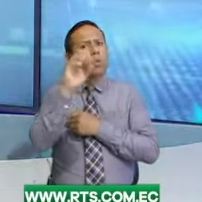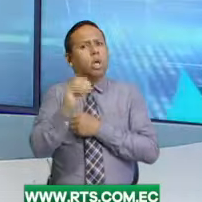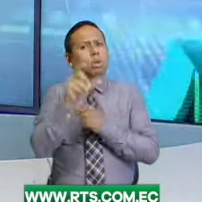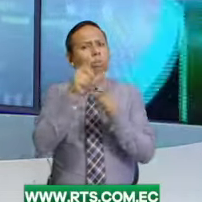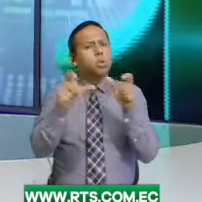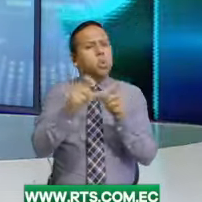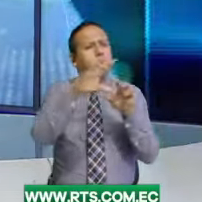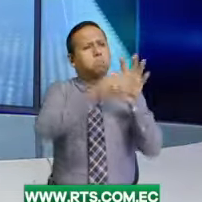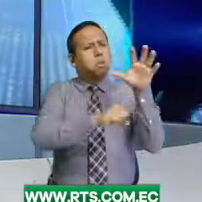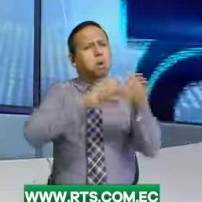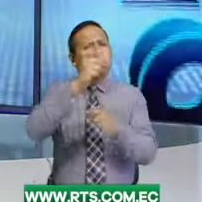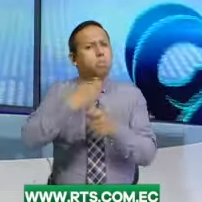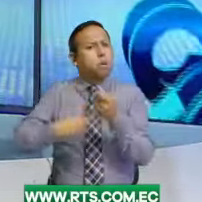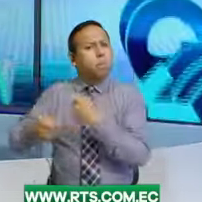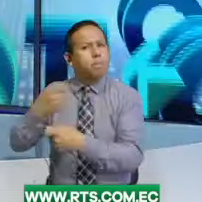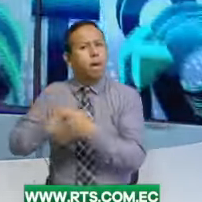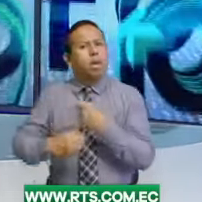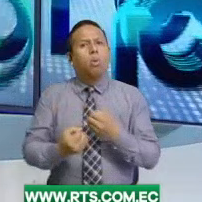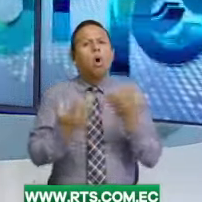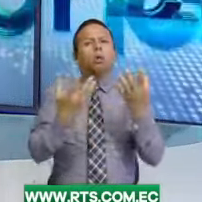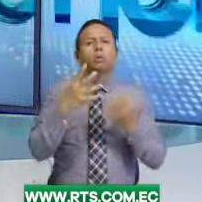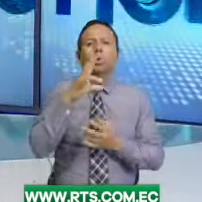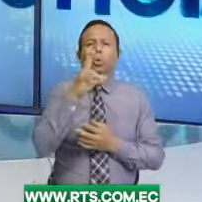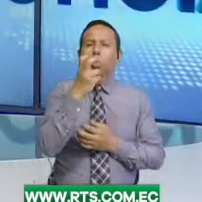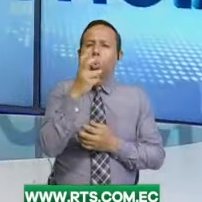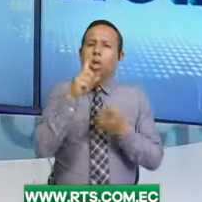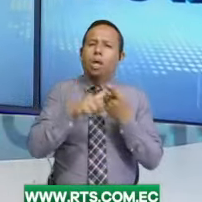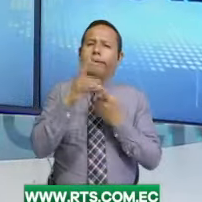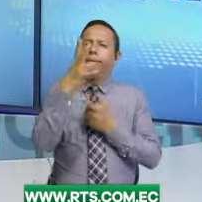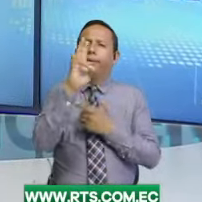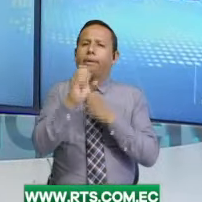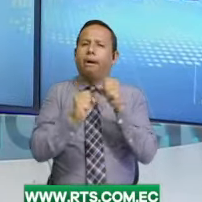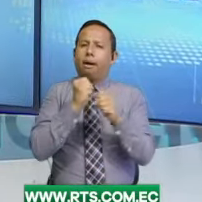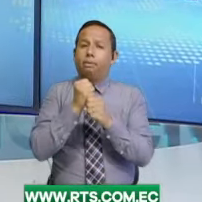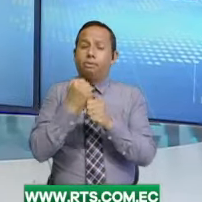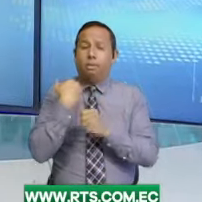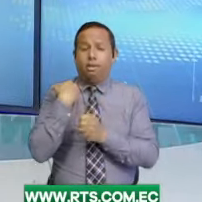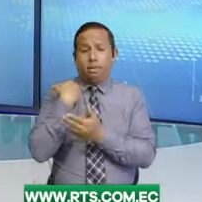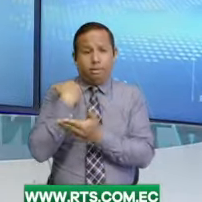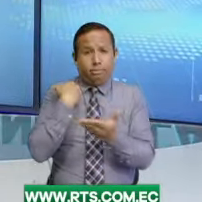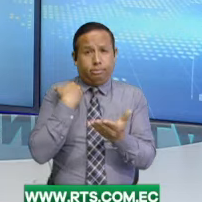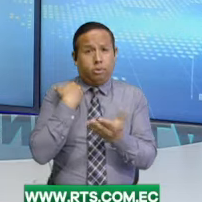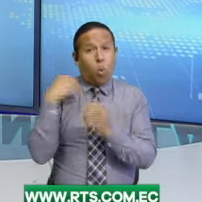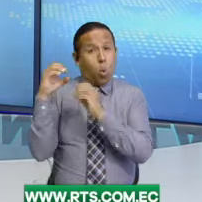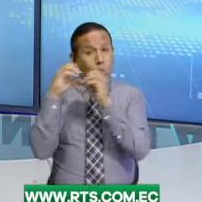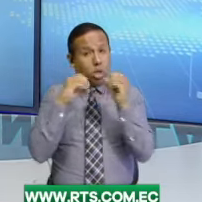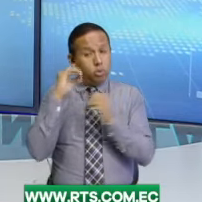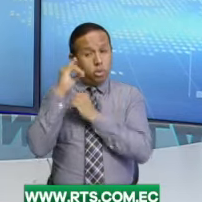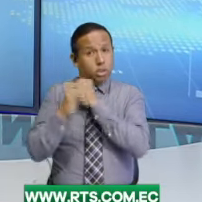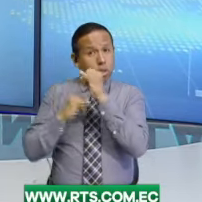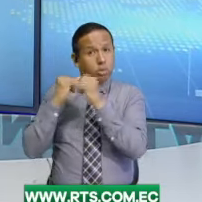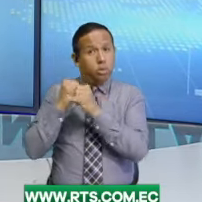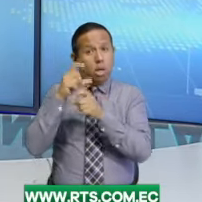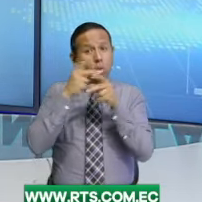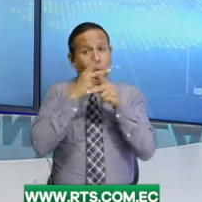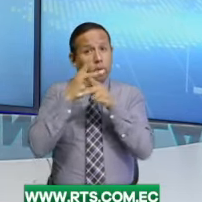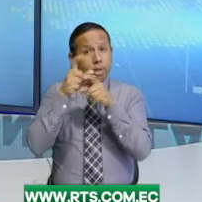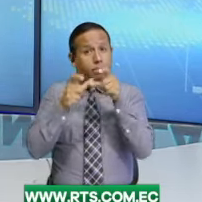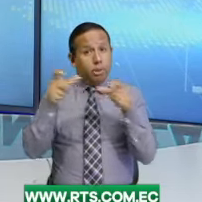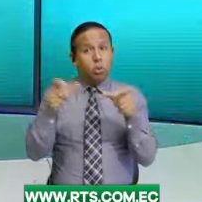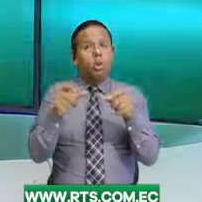de personas tiene entre 12 y 17 años de edad. Por ello, la Organización Internacional para Migraciones efectuó un taller para